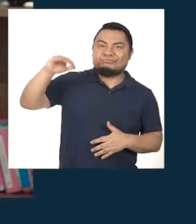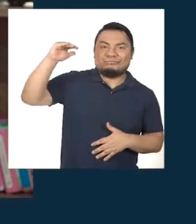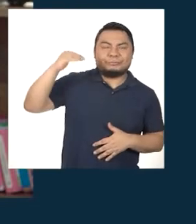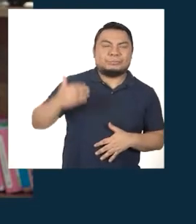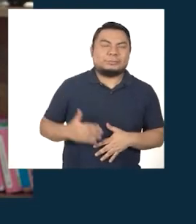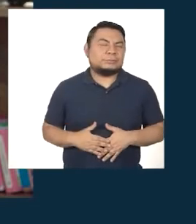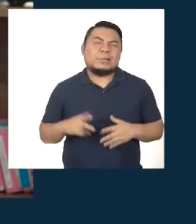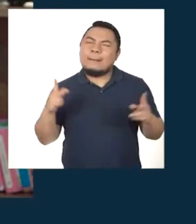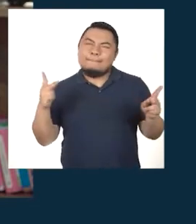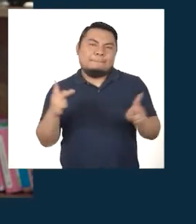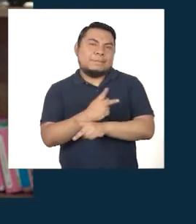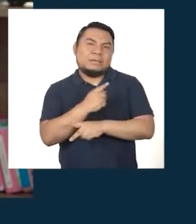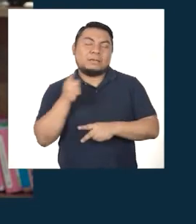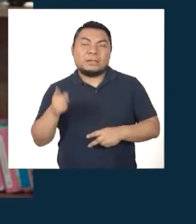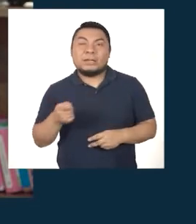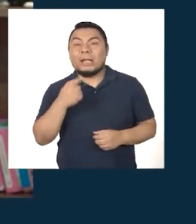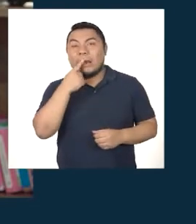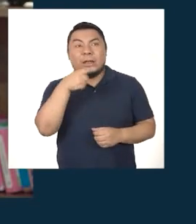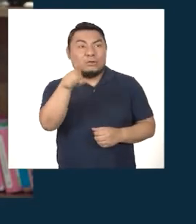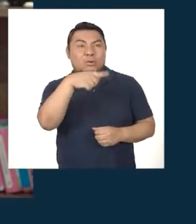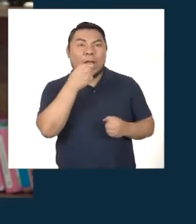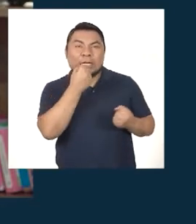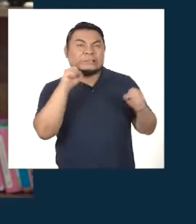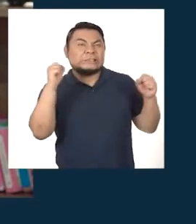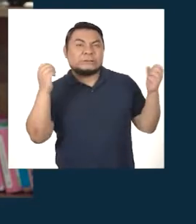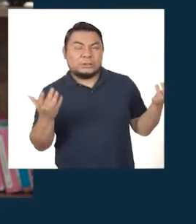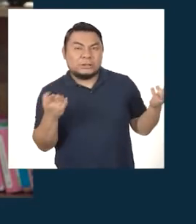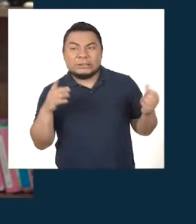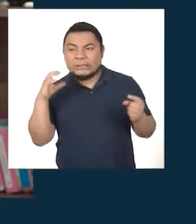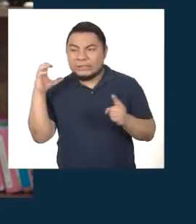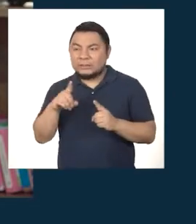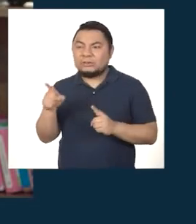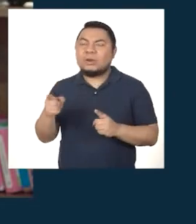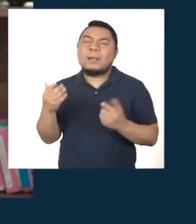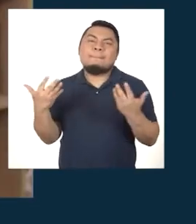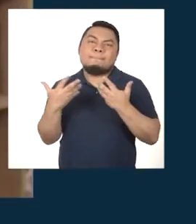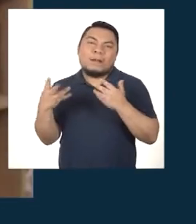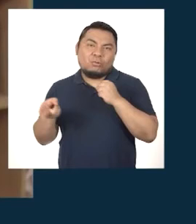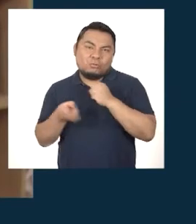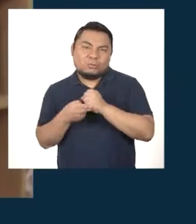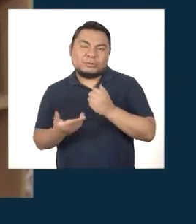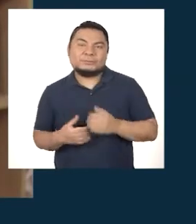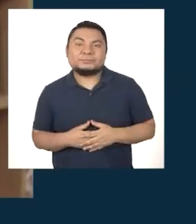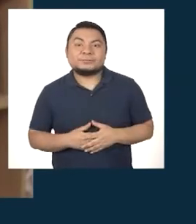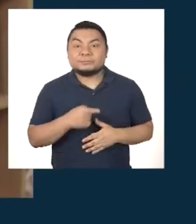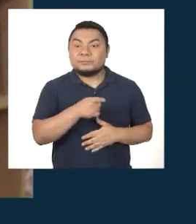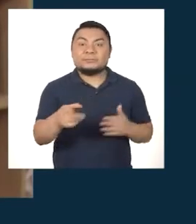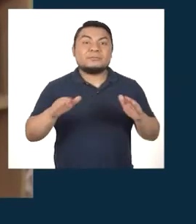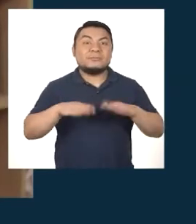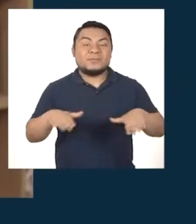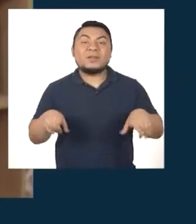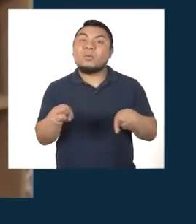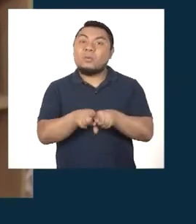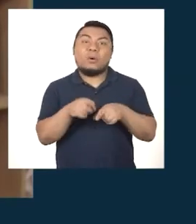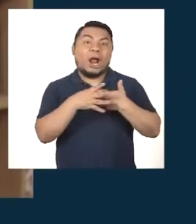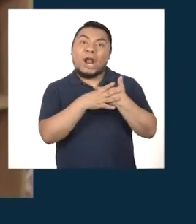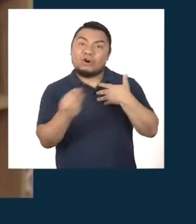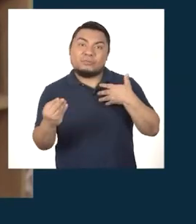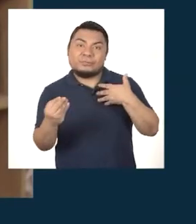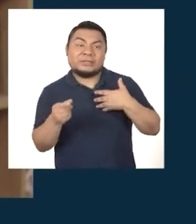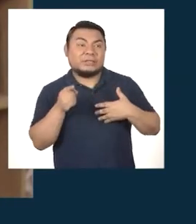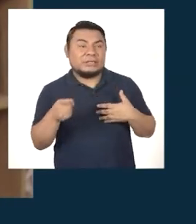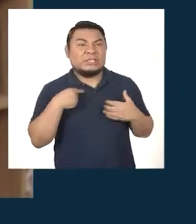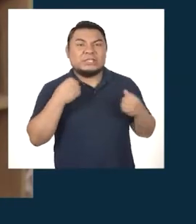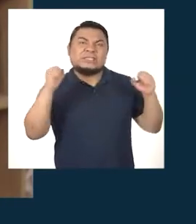peores consecuencias de la impaciencia es que los niños adquieran miedo. Estos niños podrían repetir el patrón de